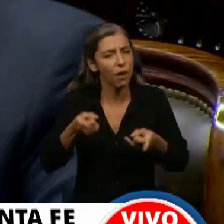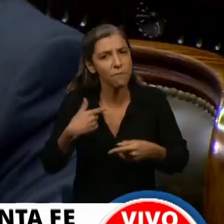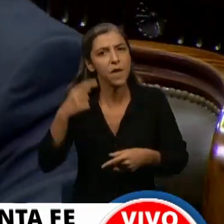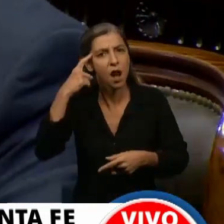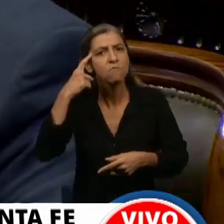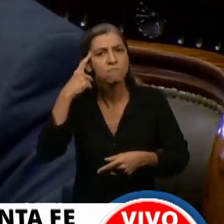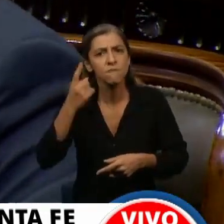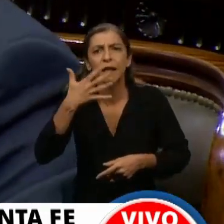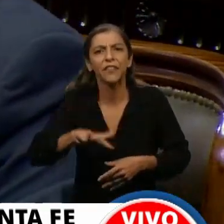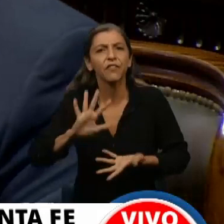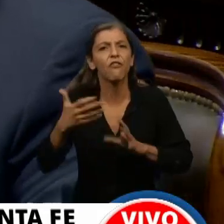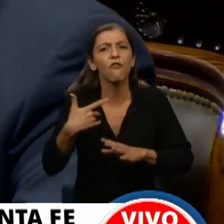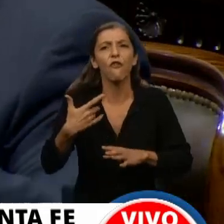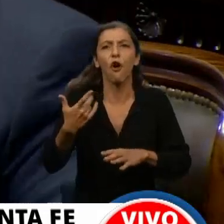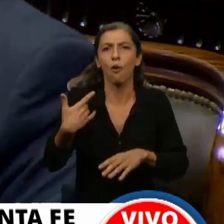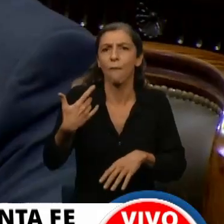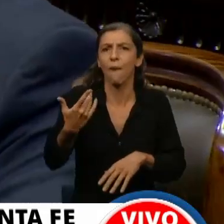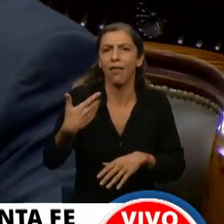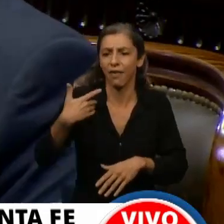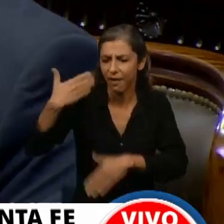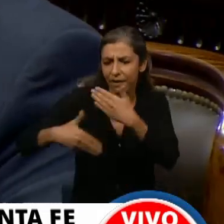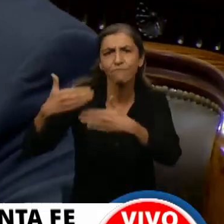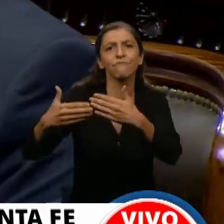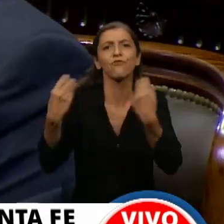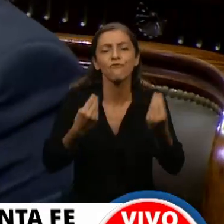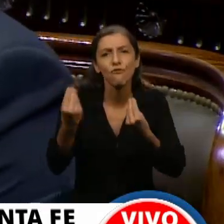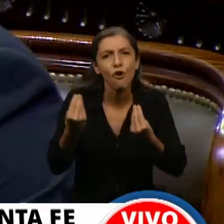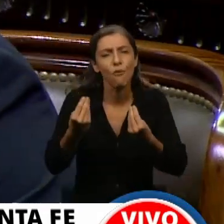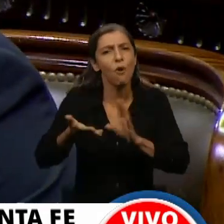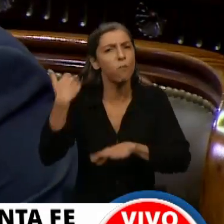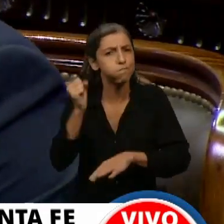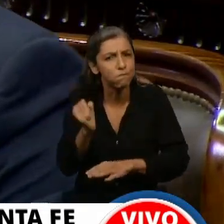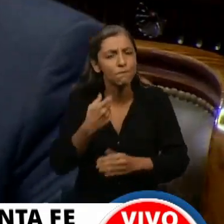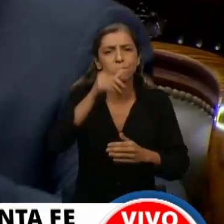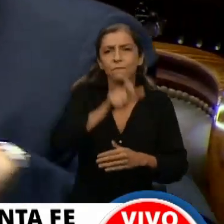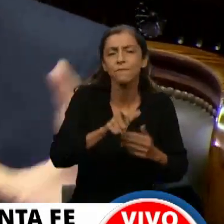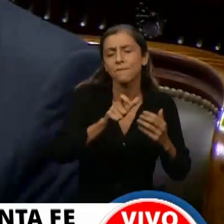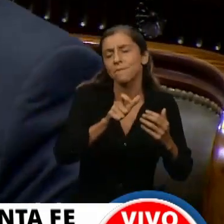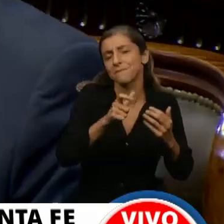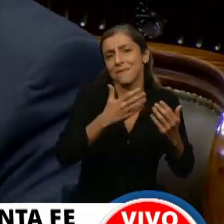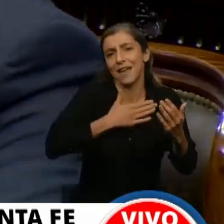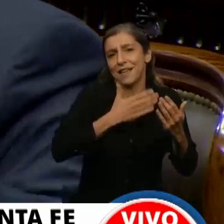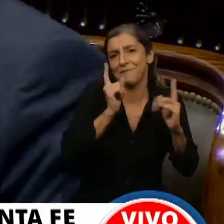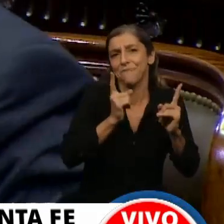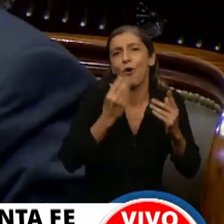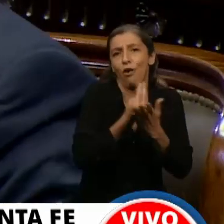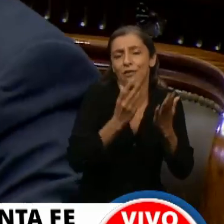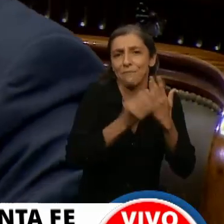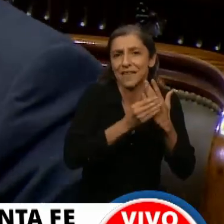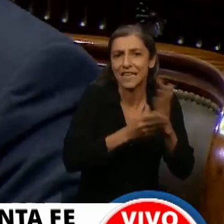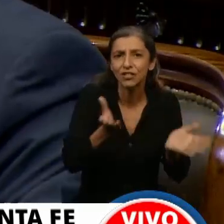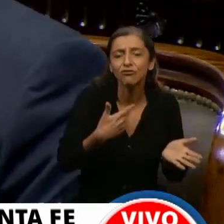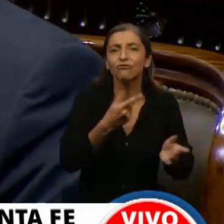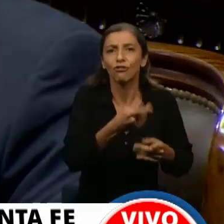Fui ministro de la producción, pero entiendo también, presidenta, que ya no se puede plantear ningún esquema